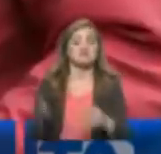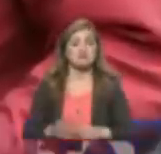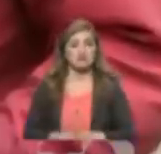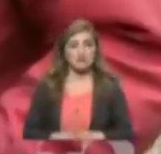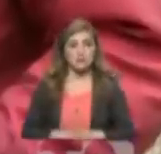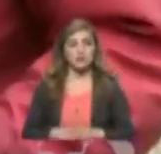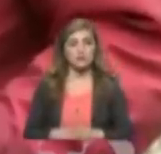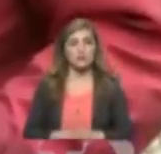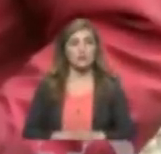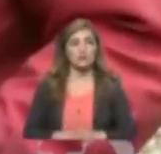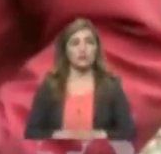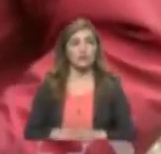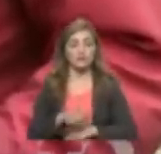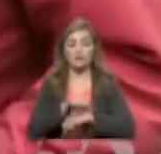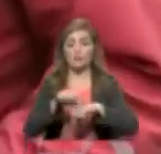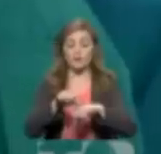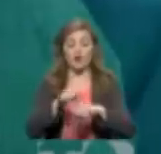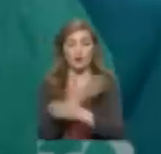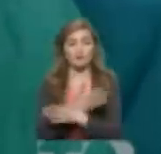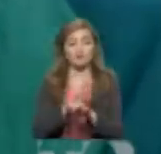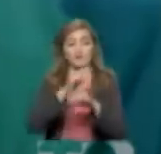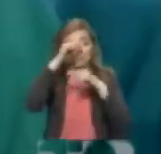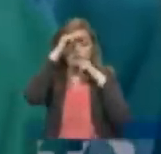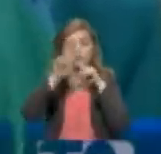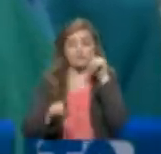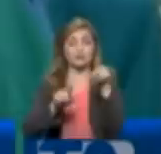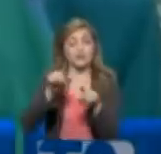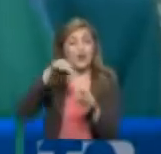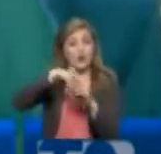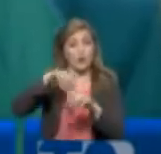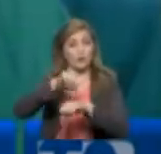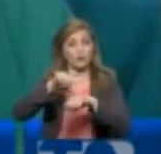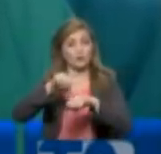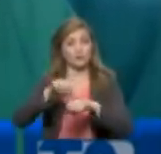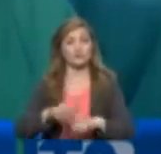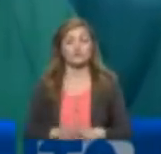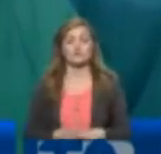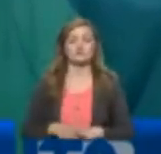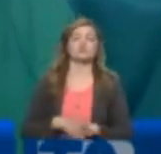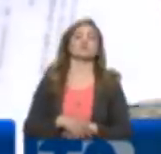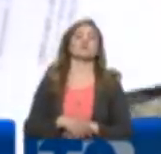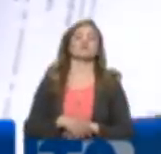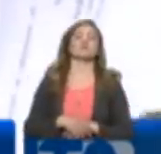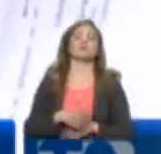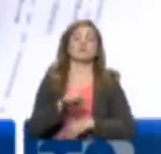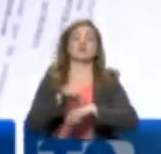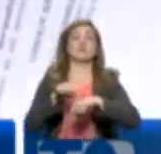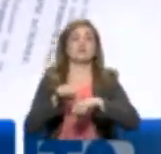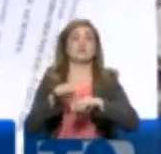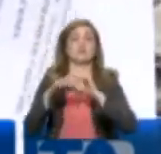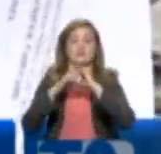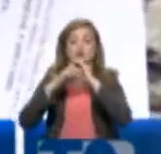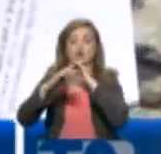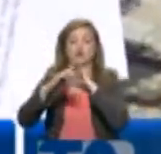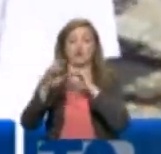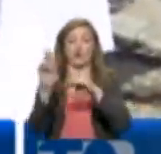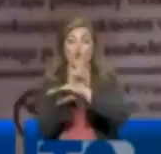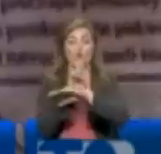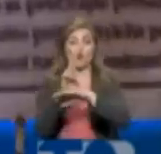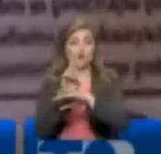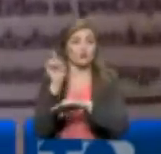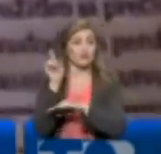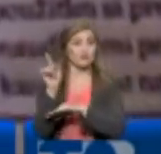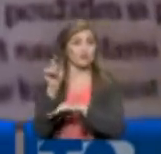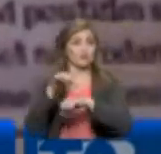al salir de la operación se enteró las novedades que ocurrieron mientras él estuvo inconsciente el tubo endotraqueal utilizado